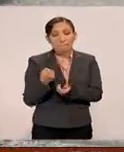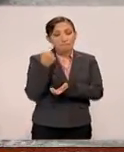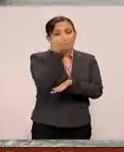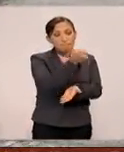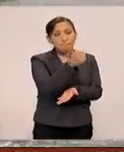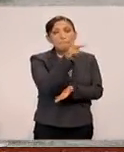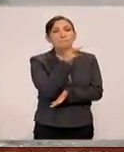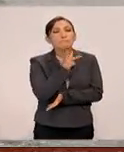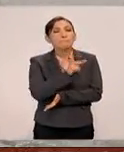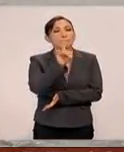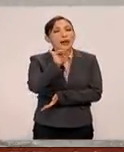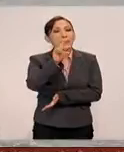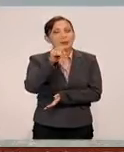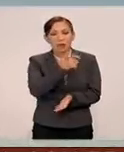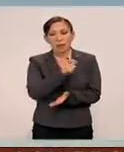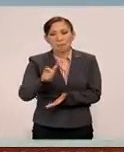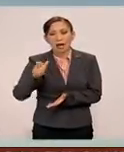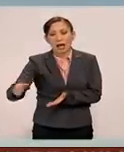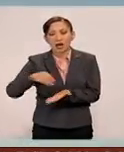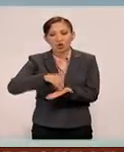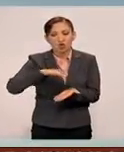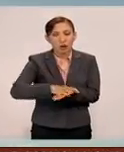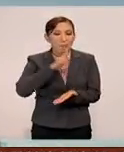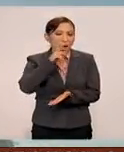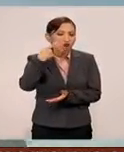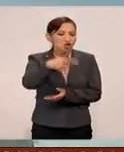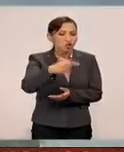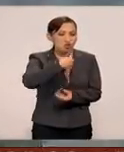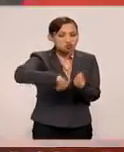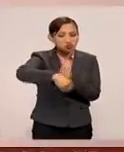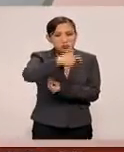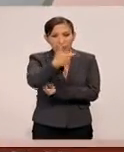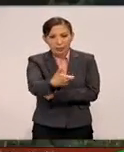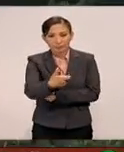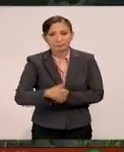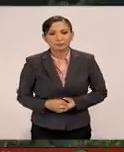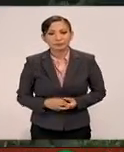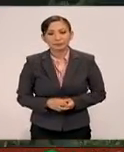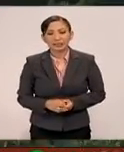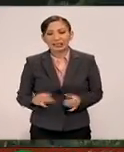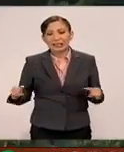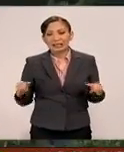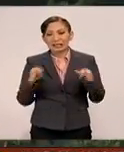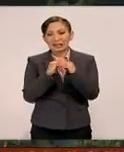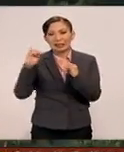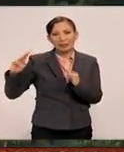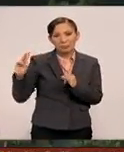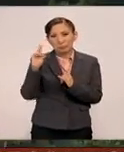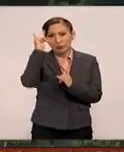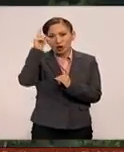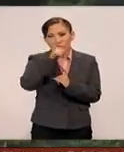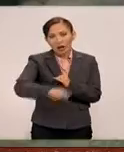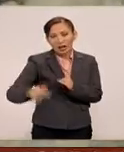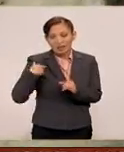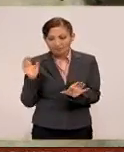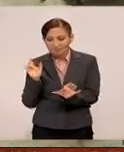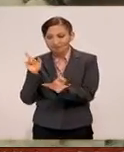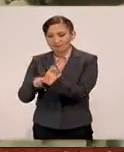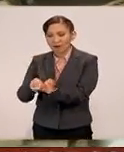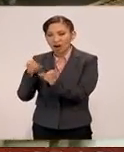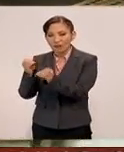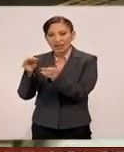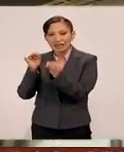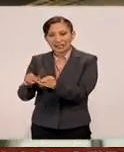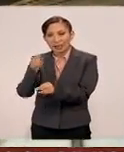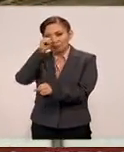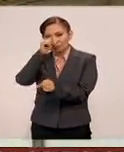Pemex para pagar a proveedores, contratistas y mejorar sus finanzas. El Instituto Politécnico Nacional quedó adscrito a la